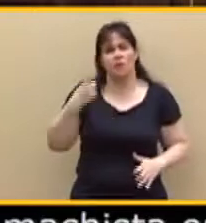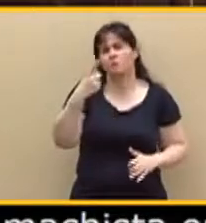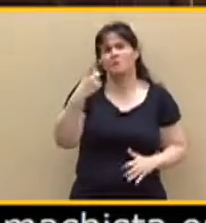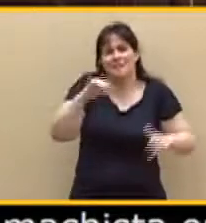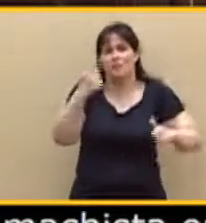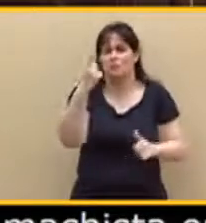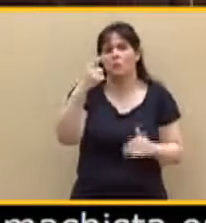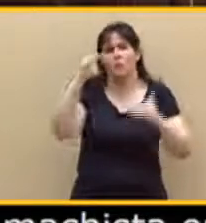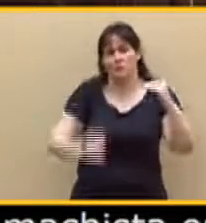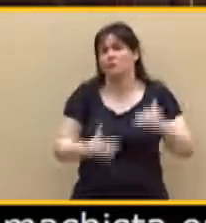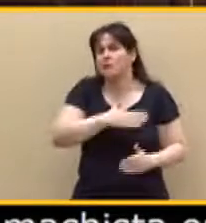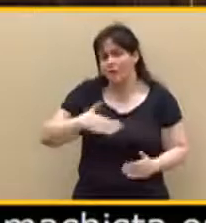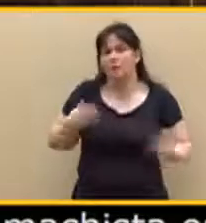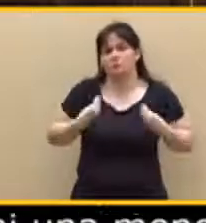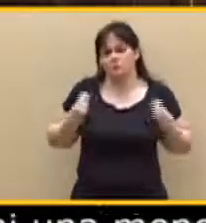señorías.